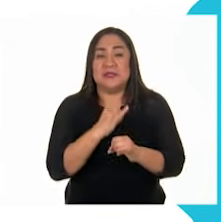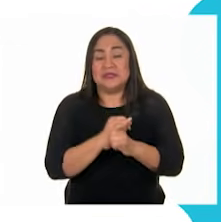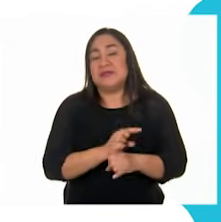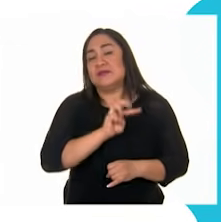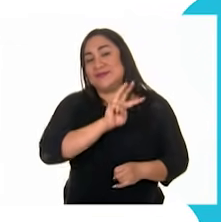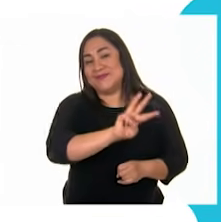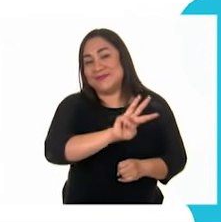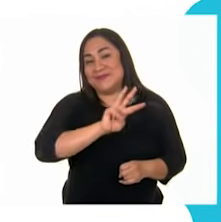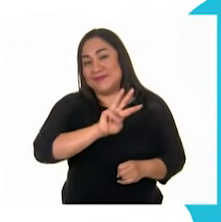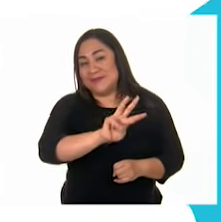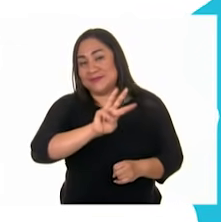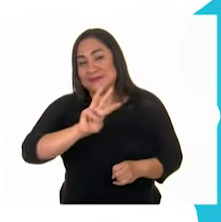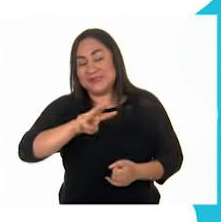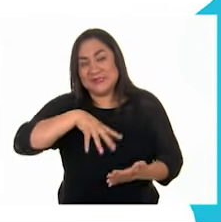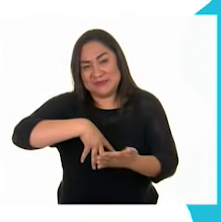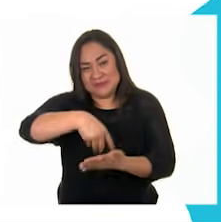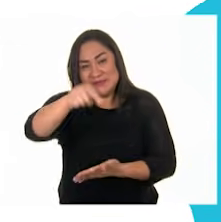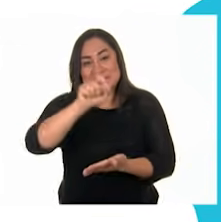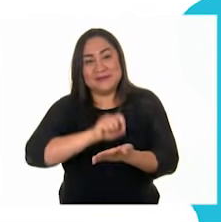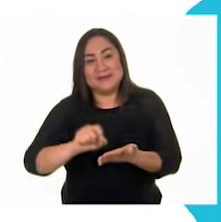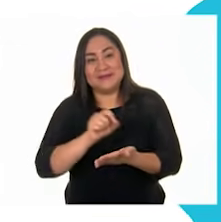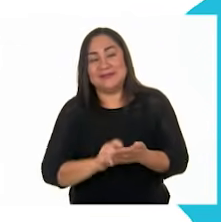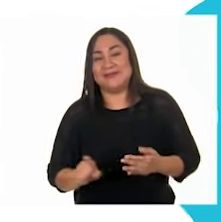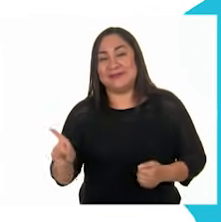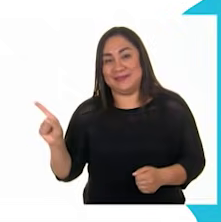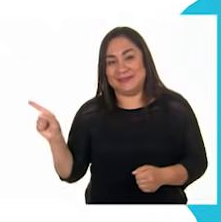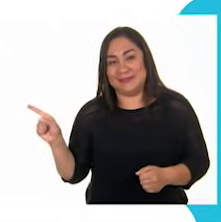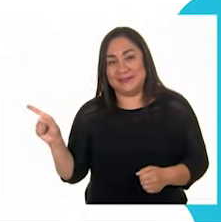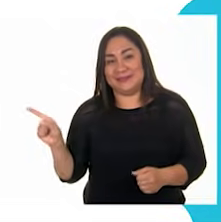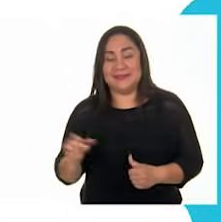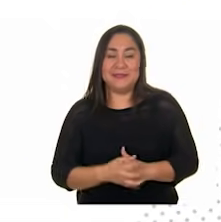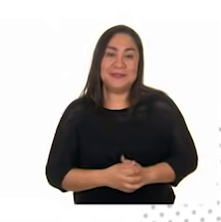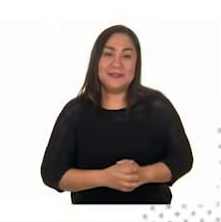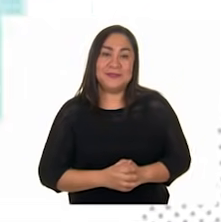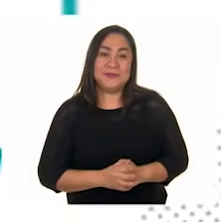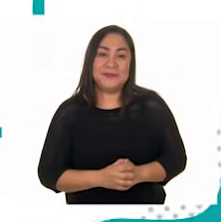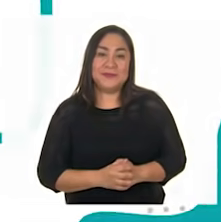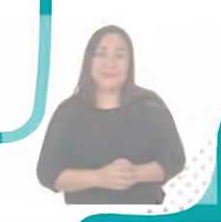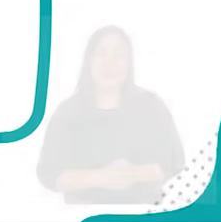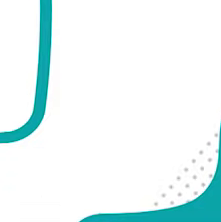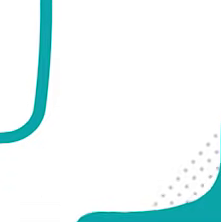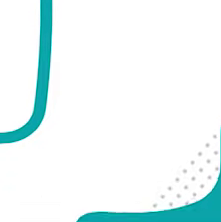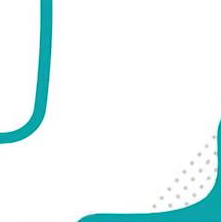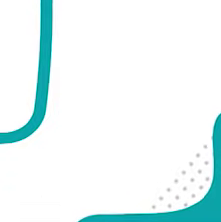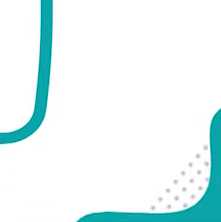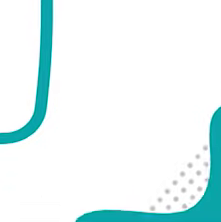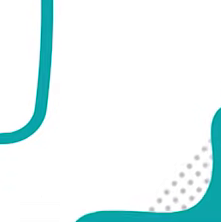liga: aprendeencasa.cep.gov.mx.